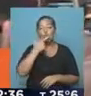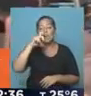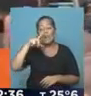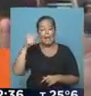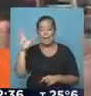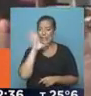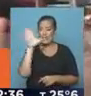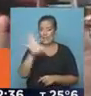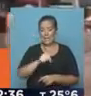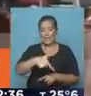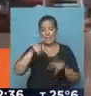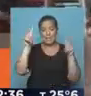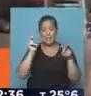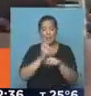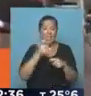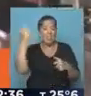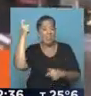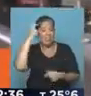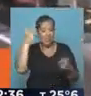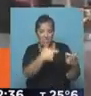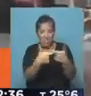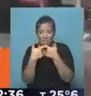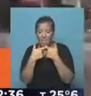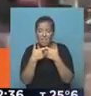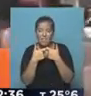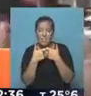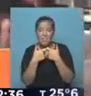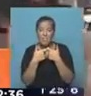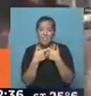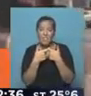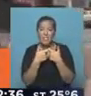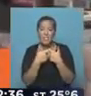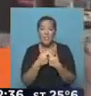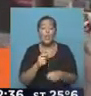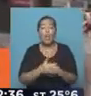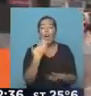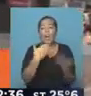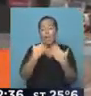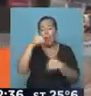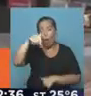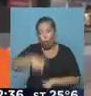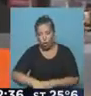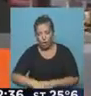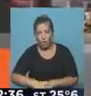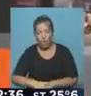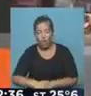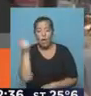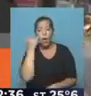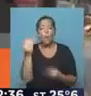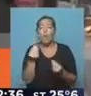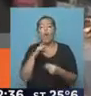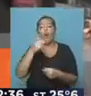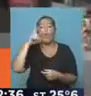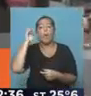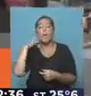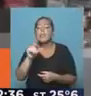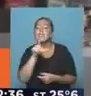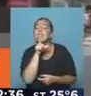esto que tendrá unas 10 compañías que le hemos vendido a bancos que han quedado en manos de eso nos han allanado hoy y por qué a de bres no no lo